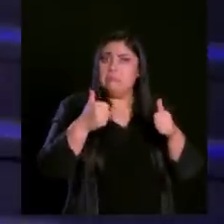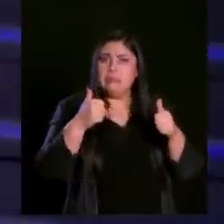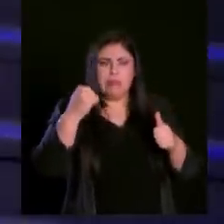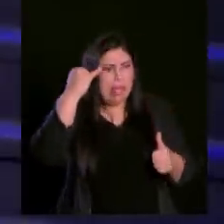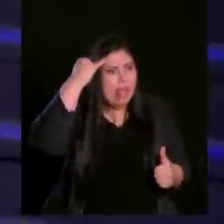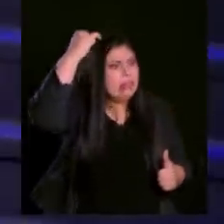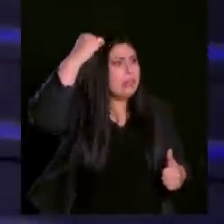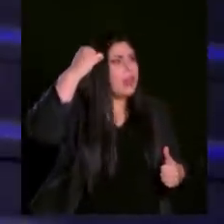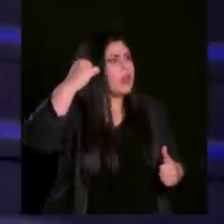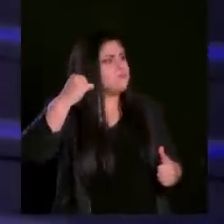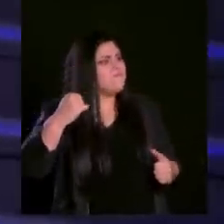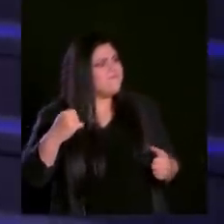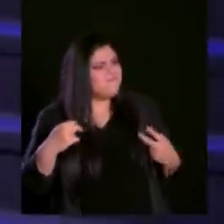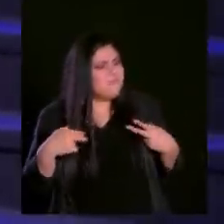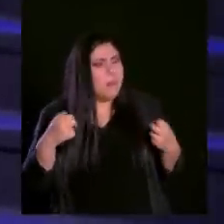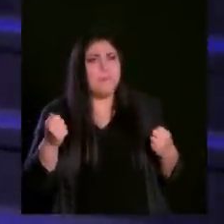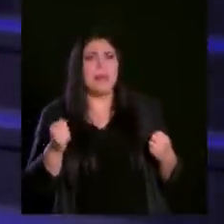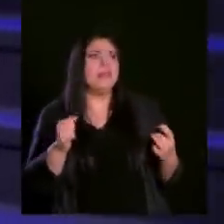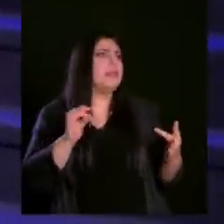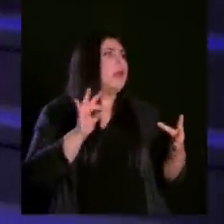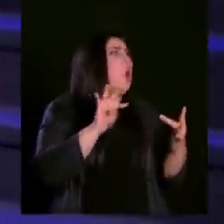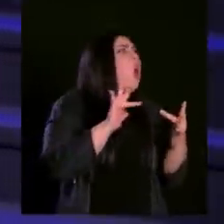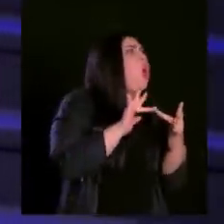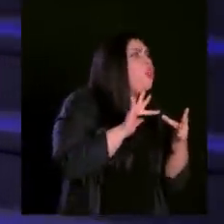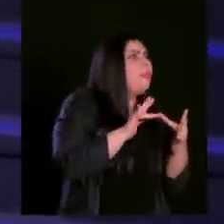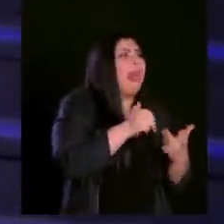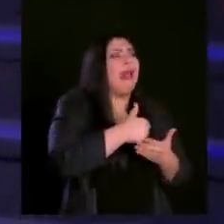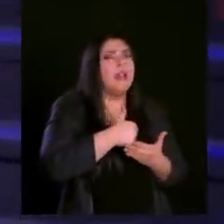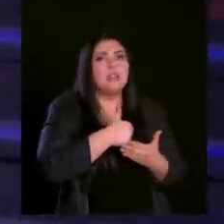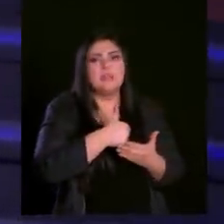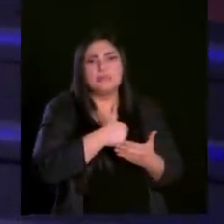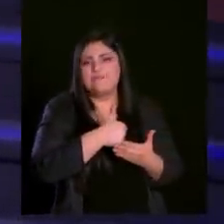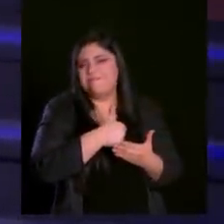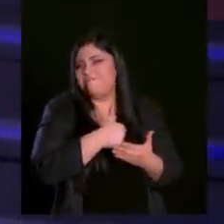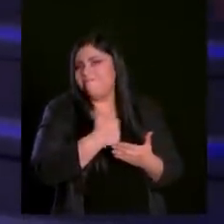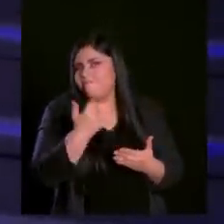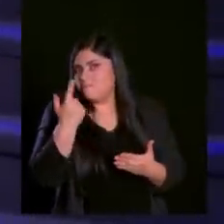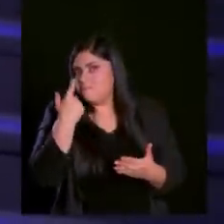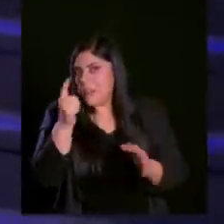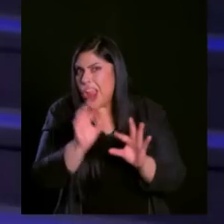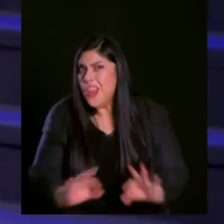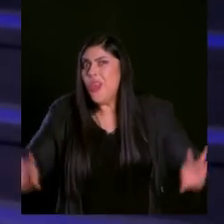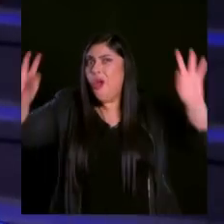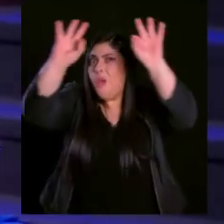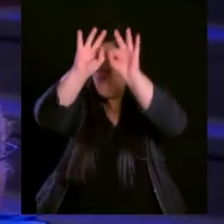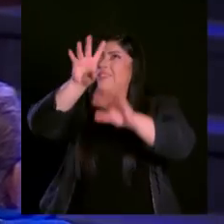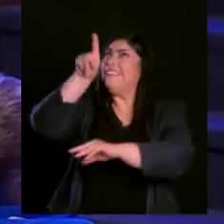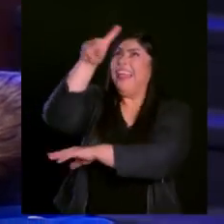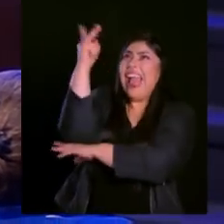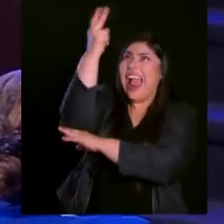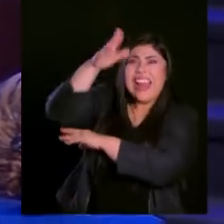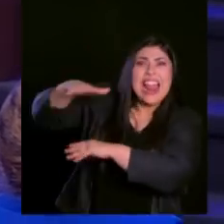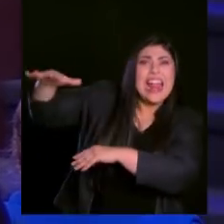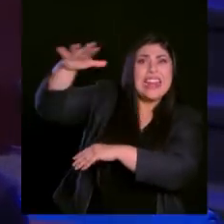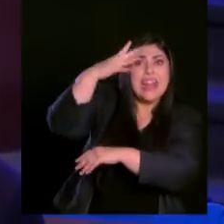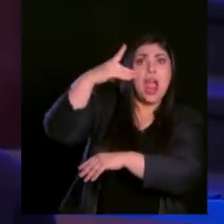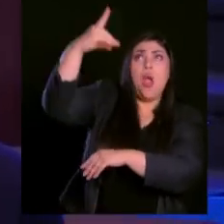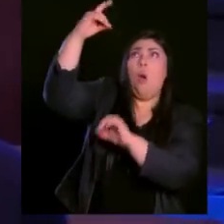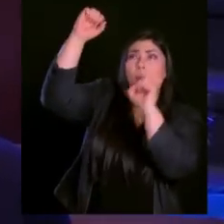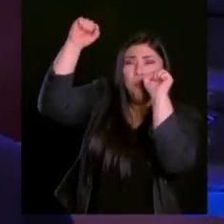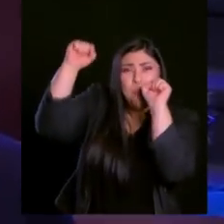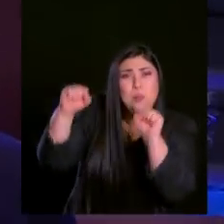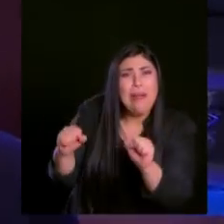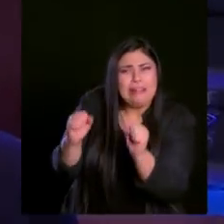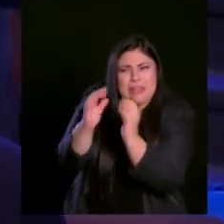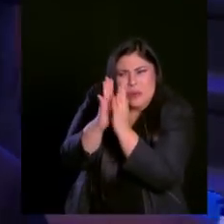es alguna estrategia y buscamos algún conecta que nos pueda pero no se trata de eso se trata que el reino de Dios te abra las puertas donde nadie las